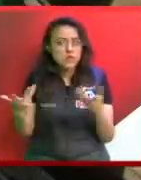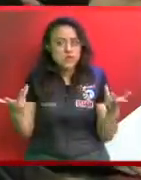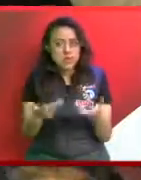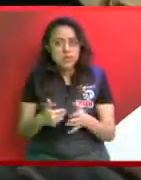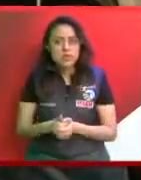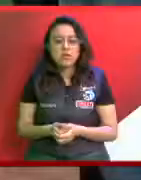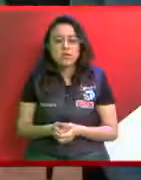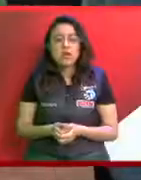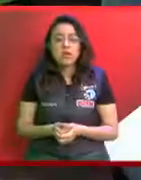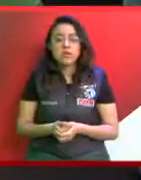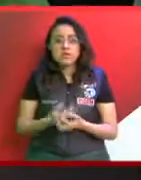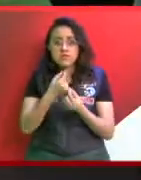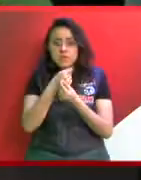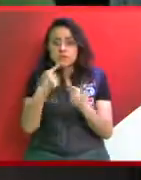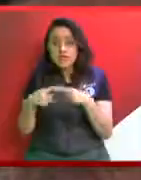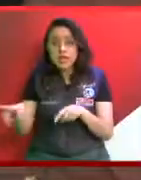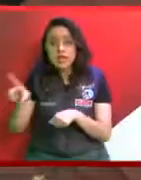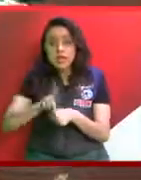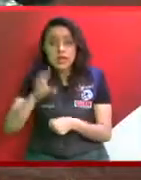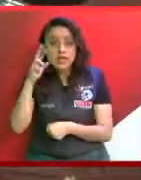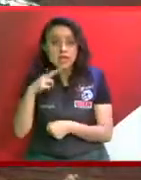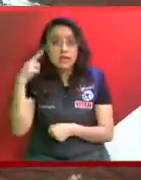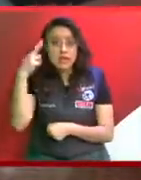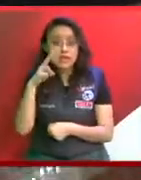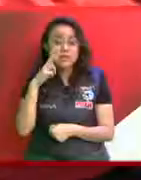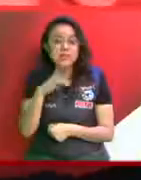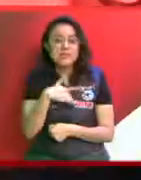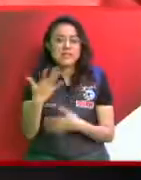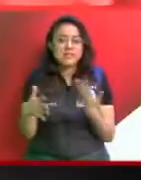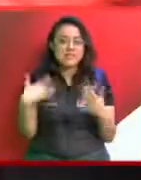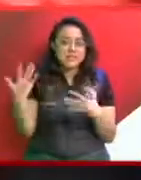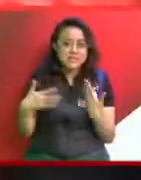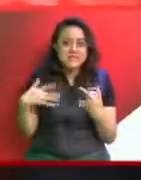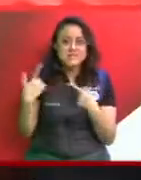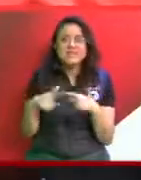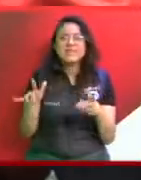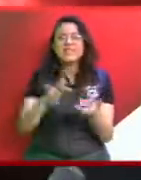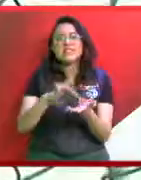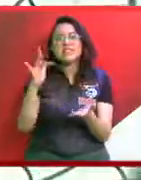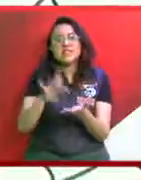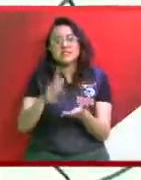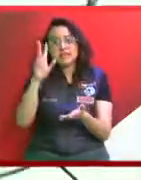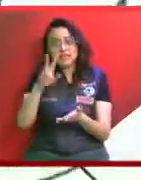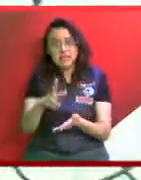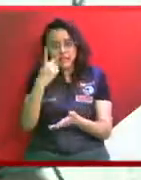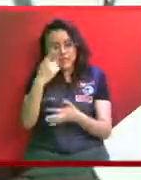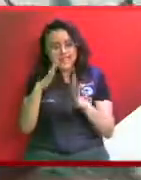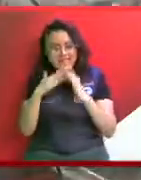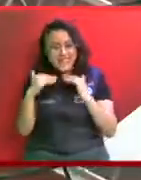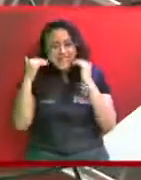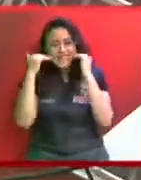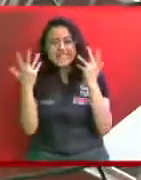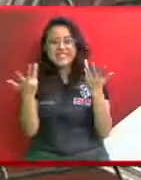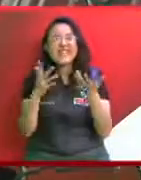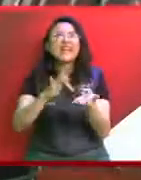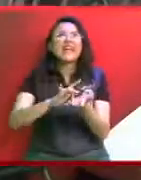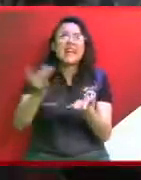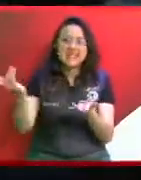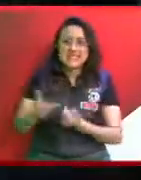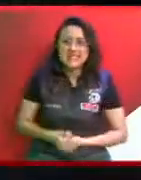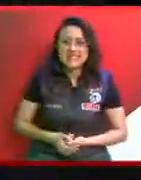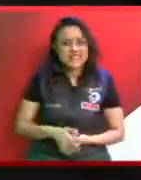final, esos pequeños que este Día de Reyes se divirtieron como nunca, dieron las gracias y nos regalaron una sonrisa.